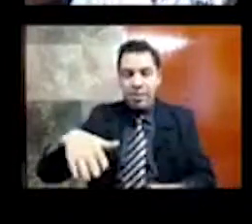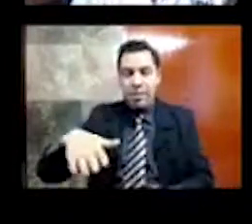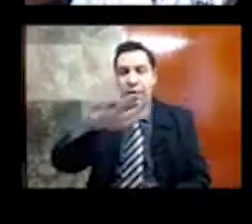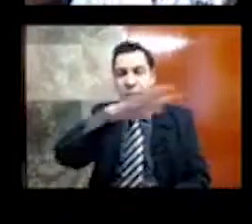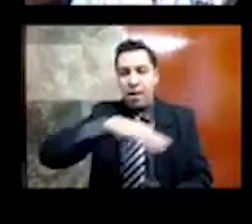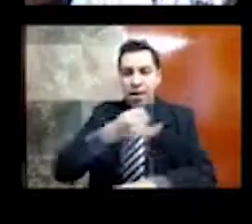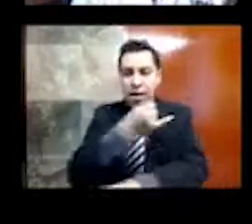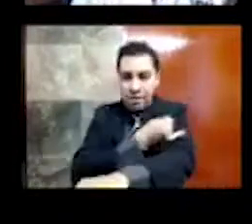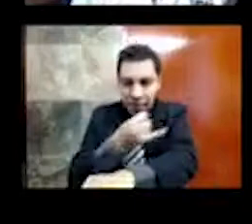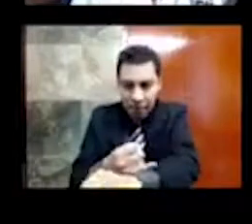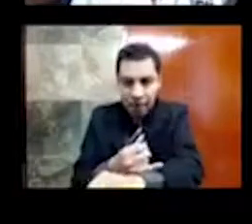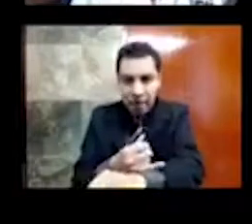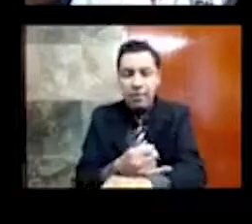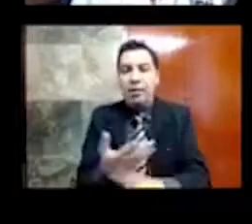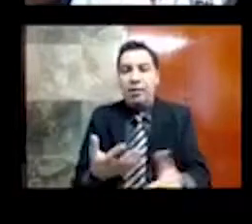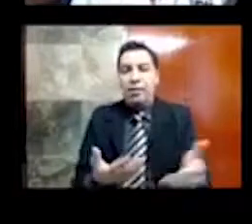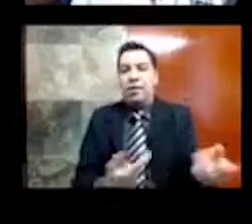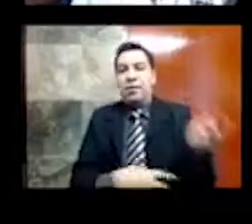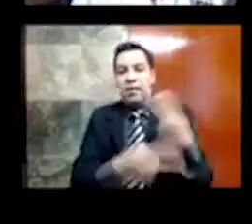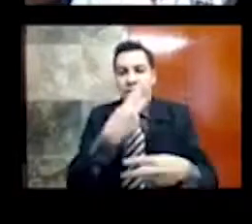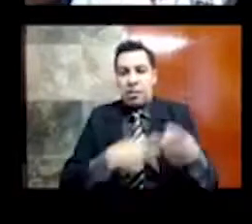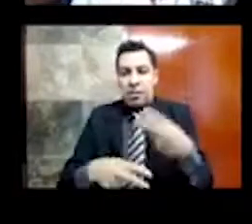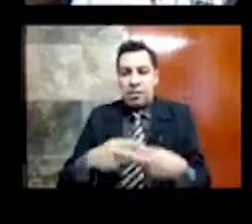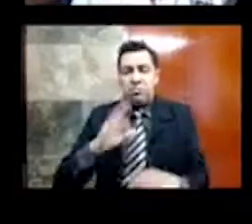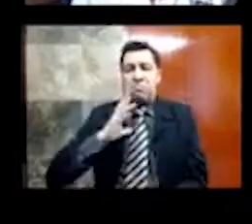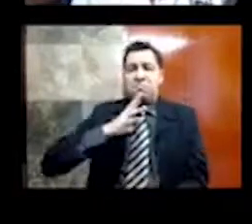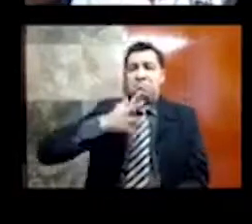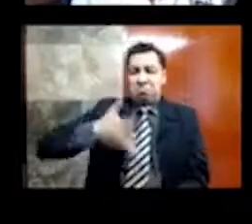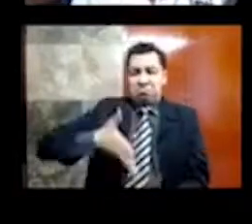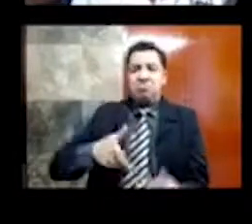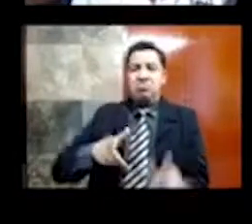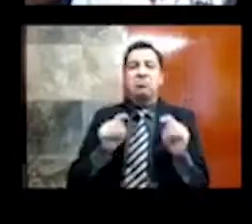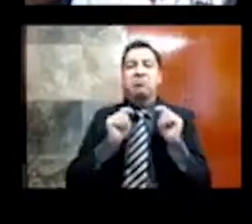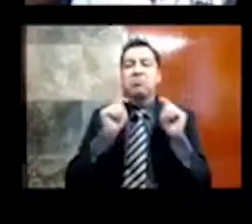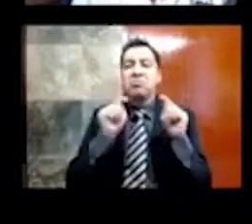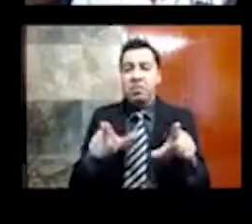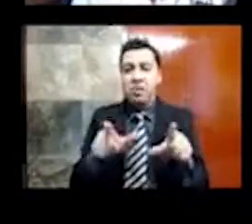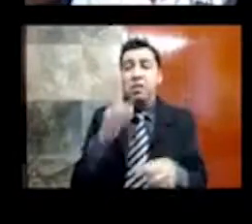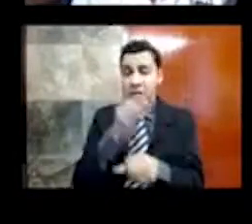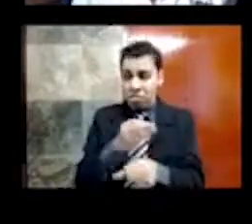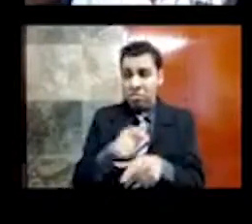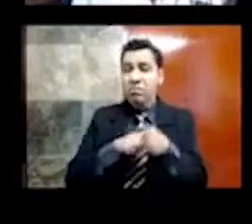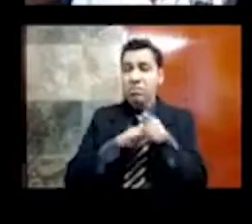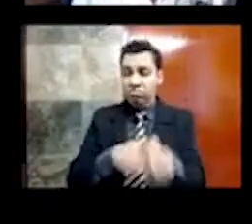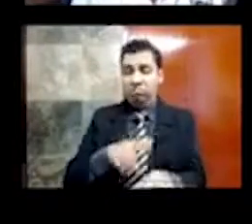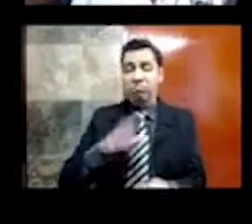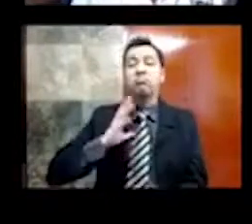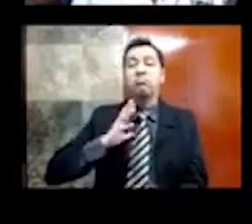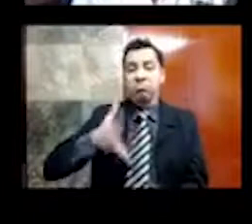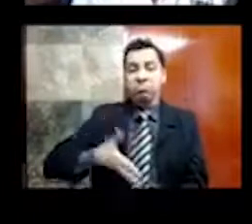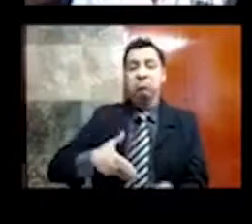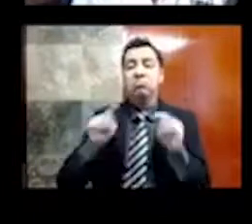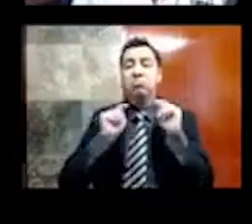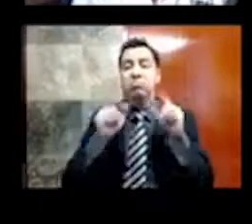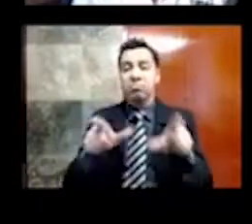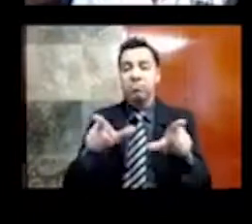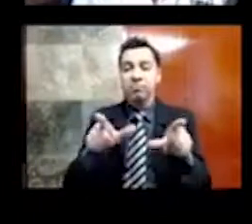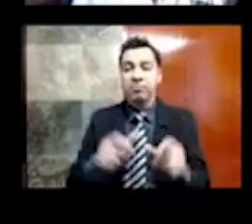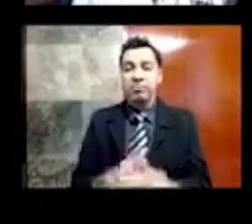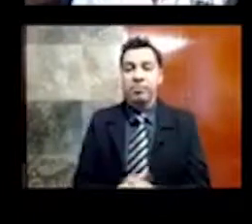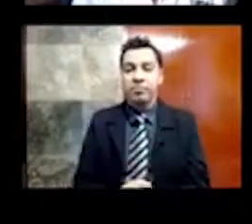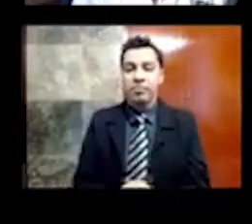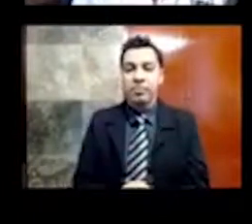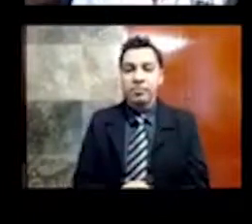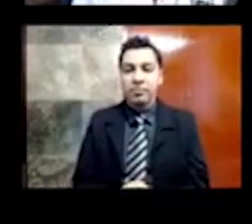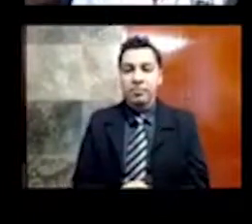mostrando la fuerza, el orgullo de Tlaxcala, y lo tiene hasta la fecha, lo tienen hasta la fecha. La que sigue, por favor.